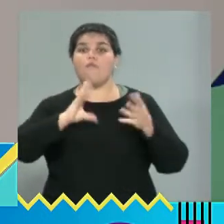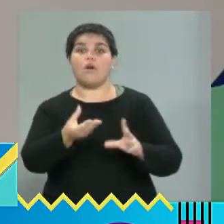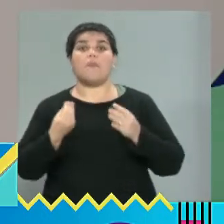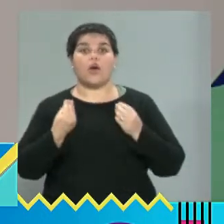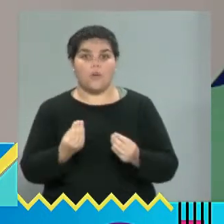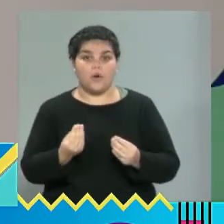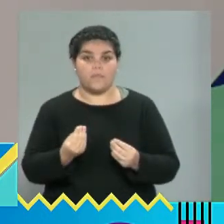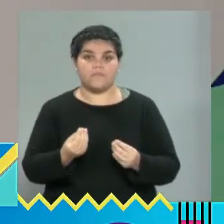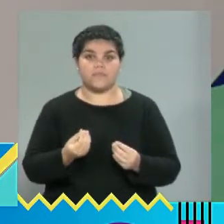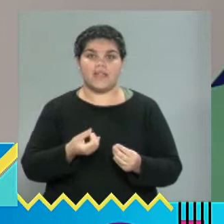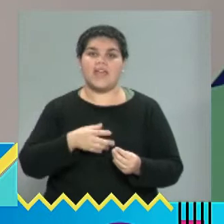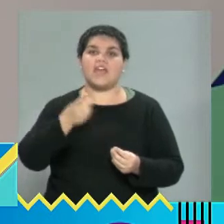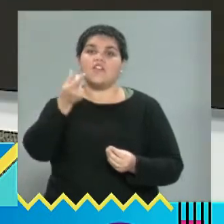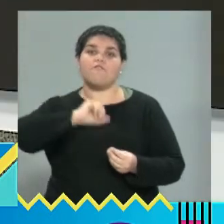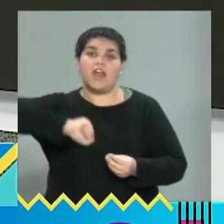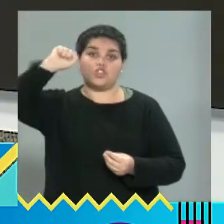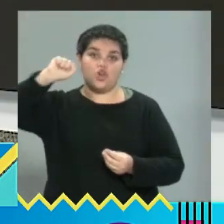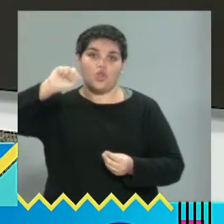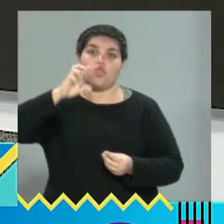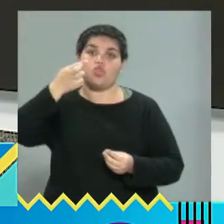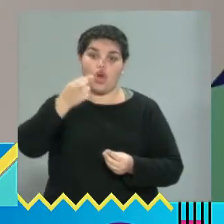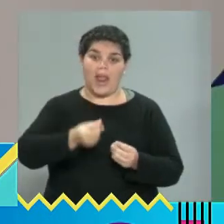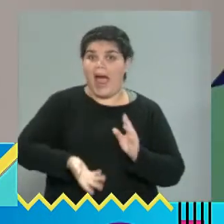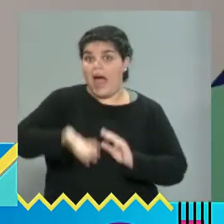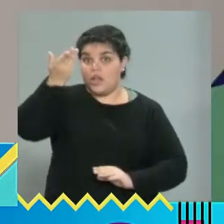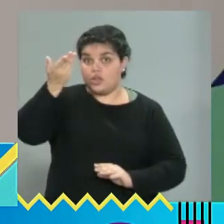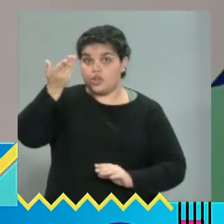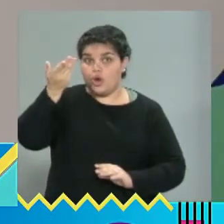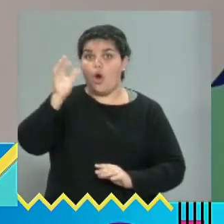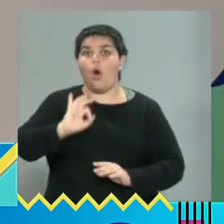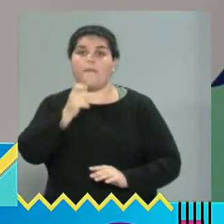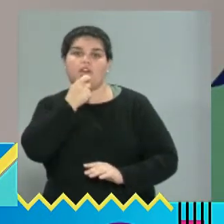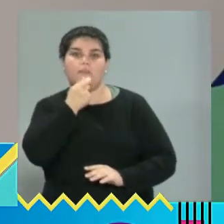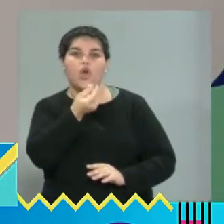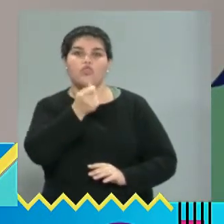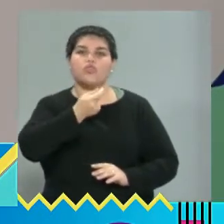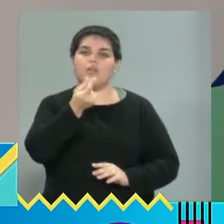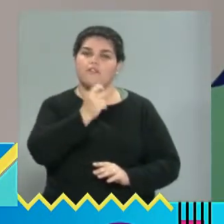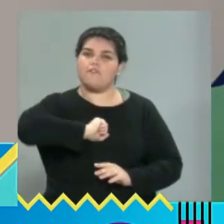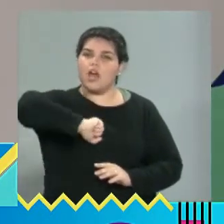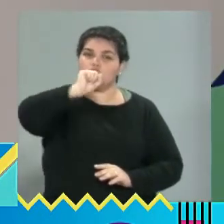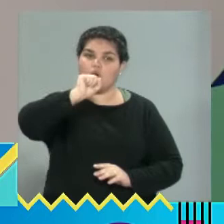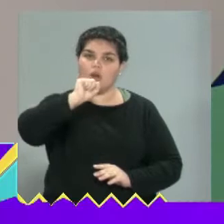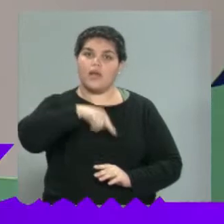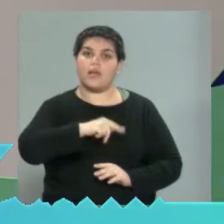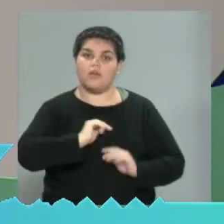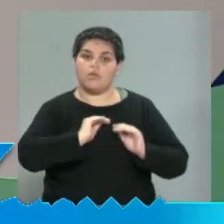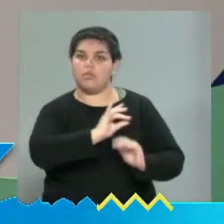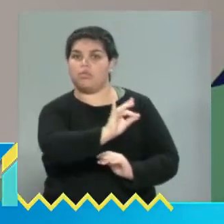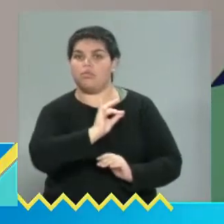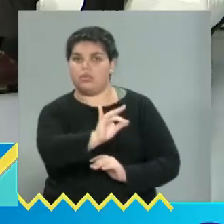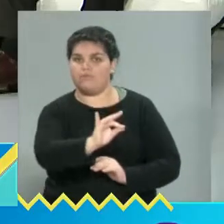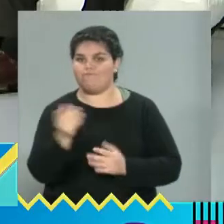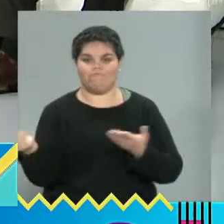tener más inflación con un dólar más alto, o tener inflación aplacada, pero nos endeudamos. Ninguna de las dos es de las que nos